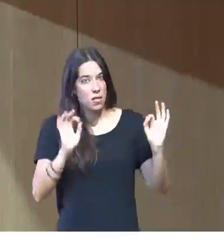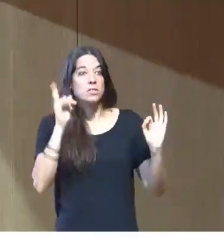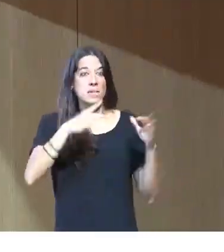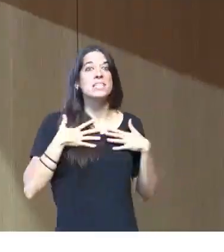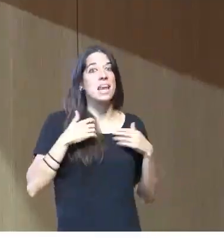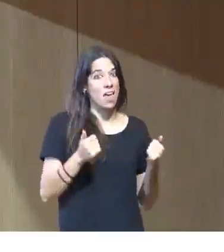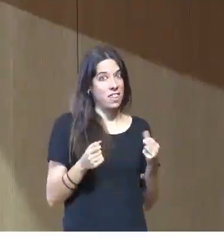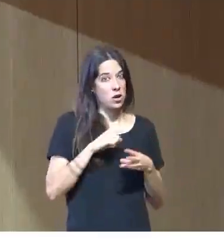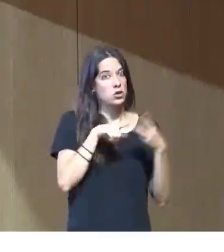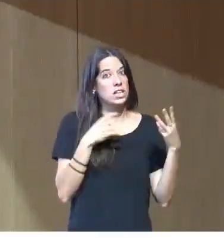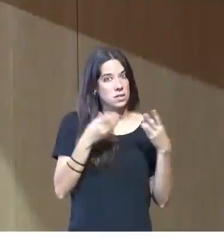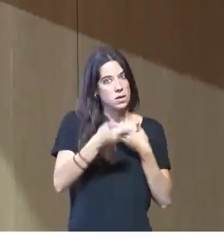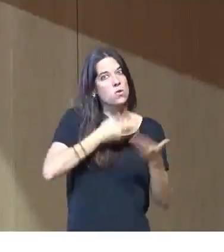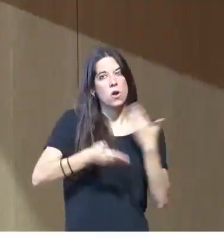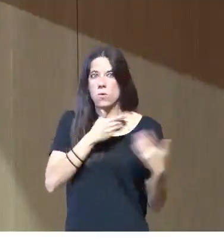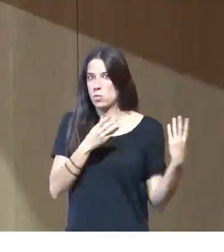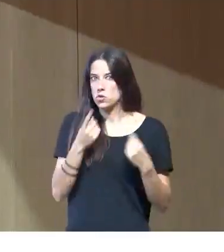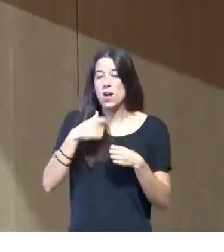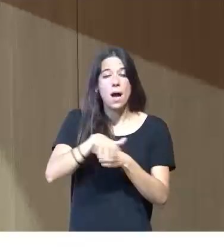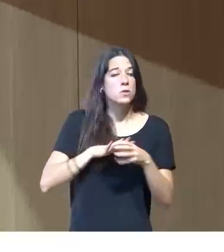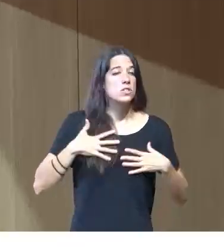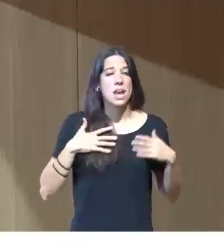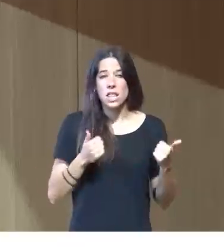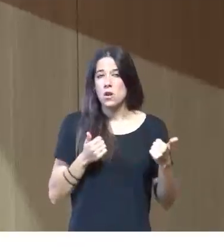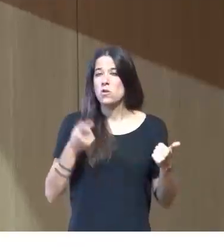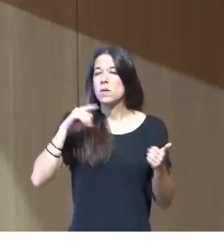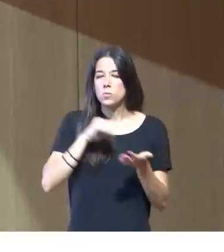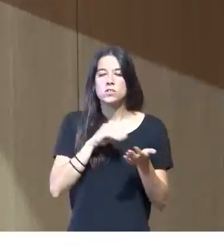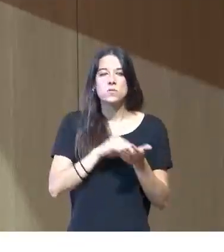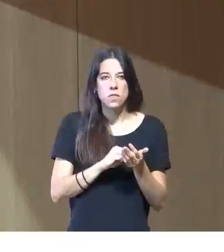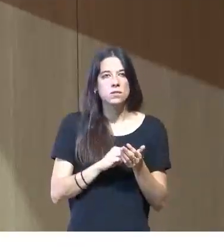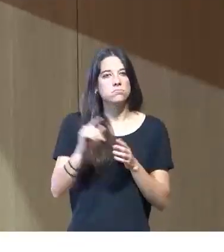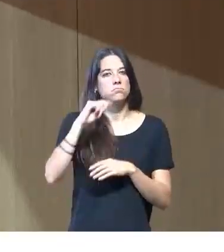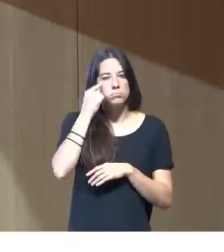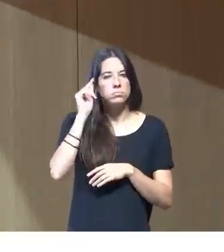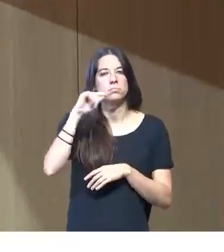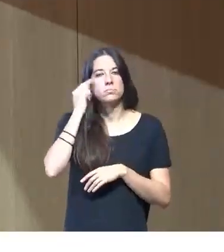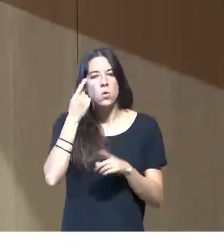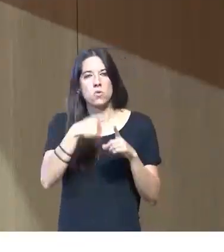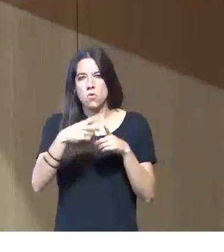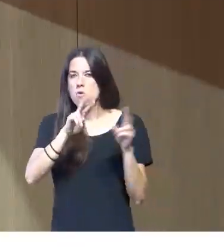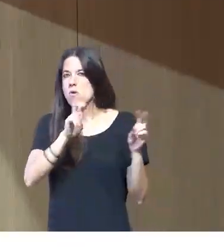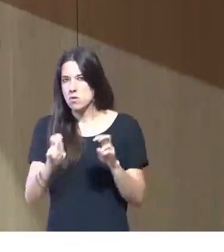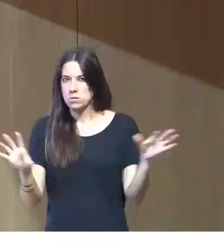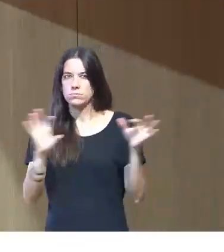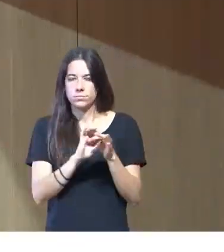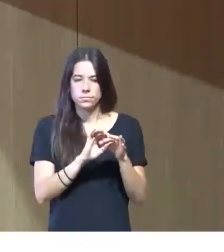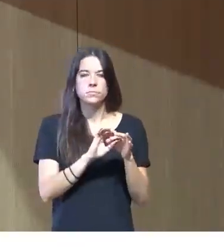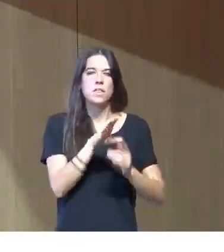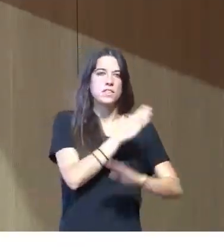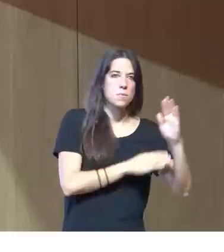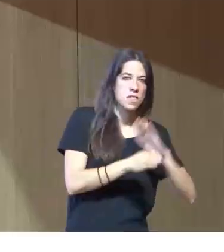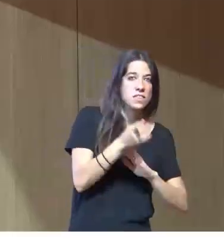no nos que todo el ámbito sanitario es donde también a veces se identifican las cuestiones con el mundo de la con el mundo